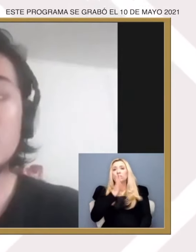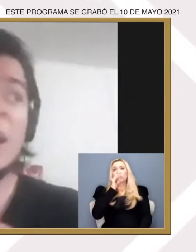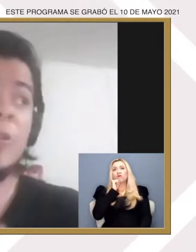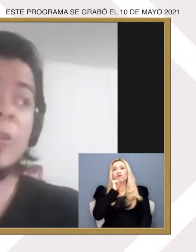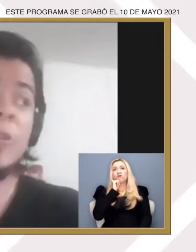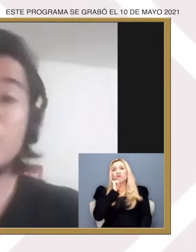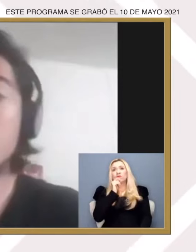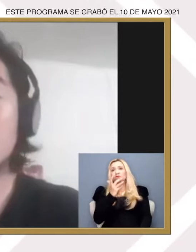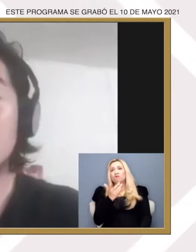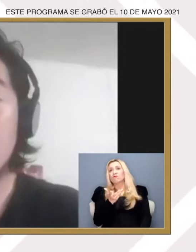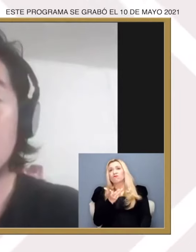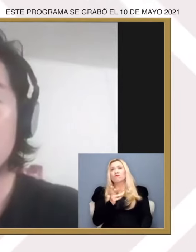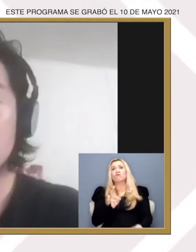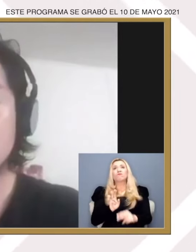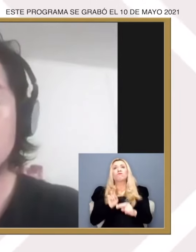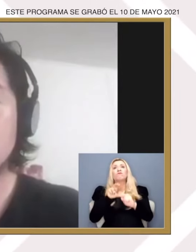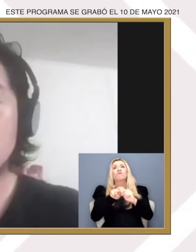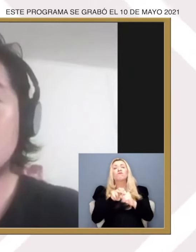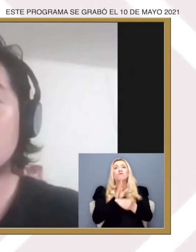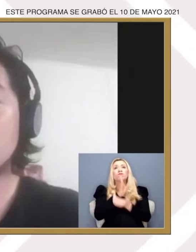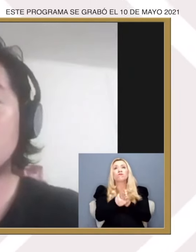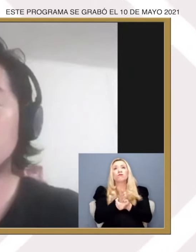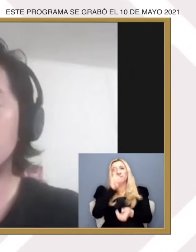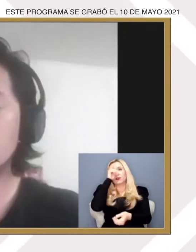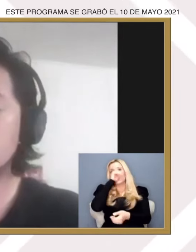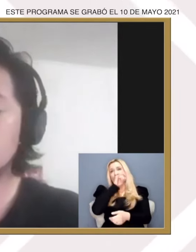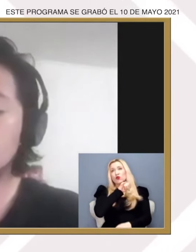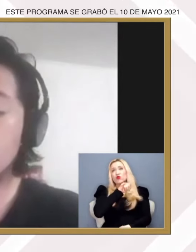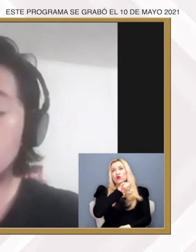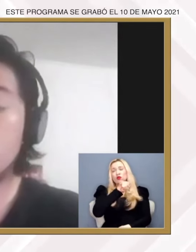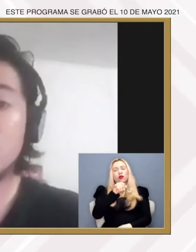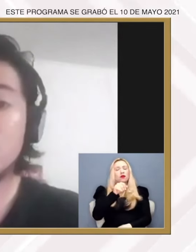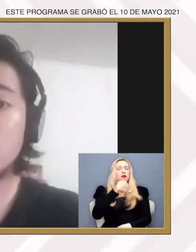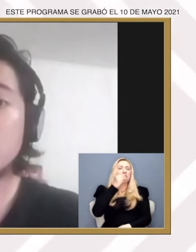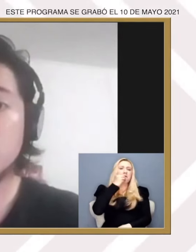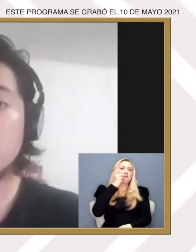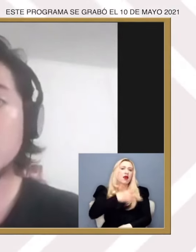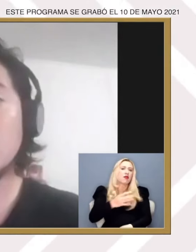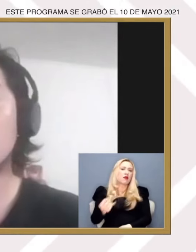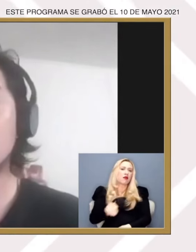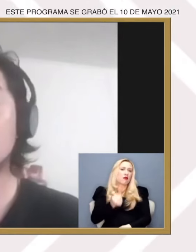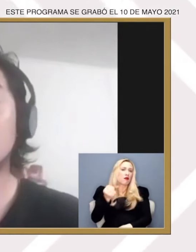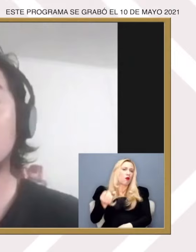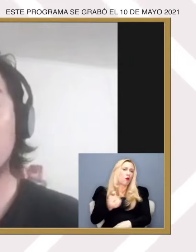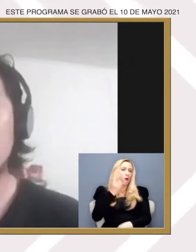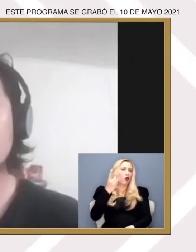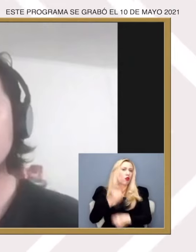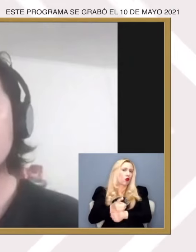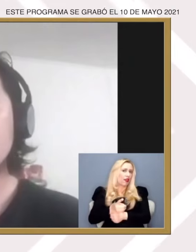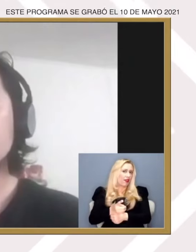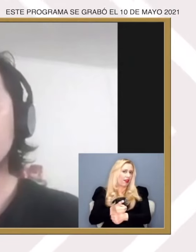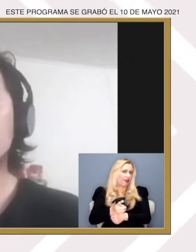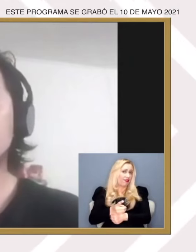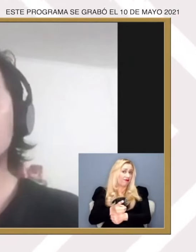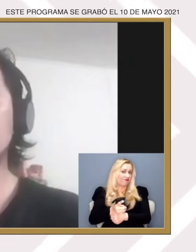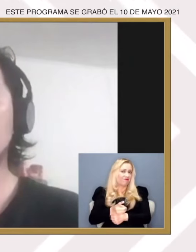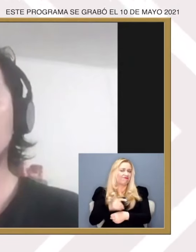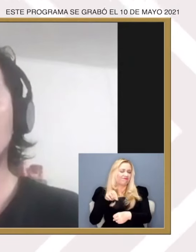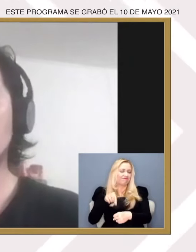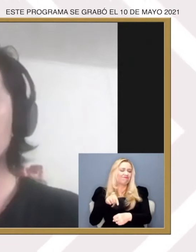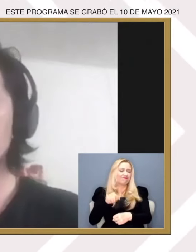en contacto presencial, ¿no? Entonces, eso se me hace súper valioso, ¿no? En todas las estrategias que han